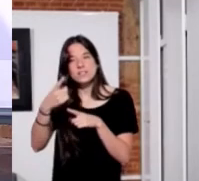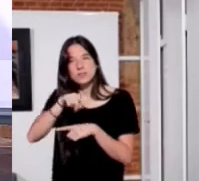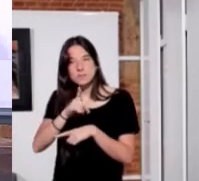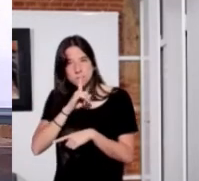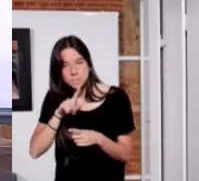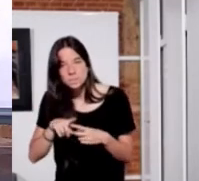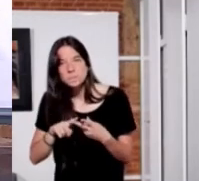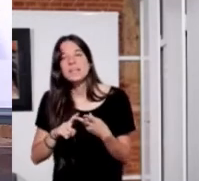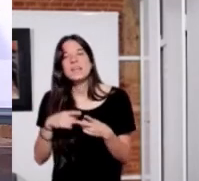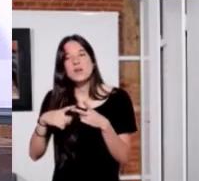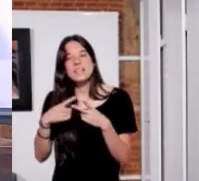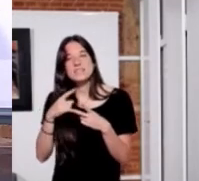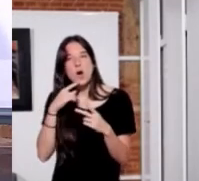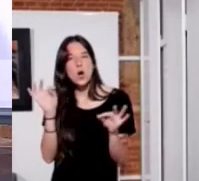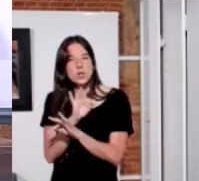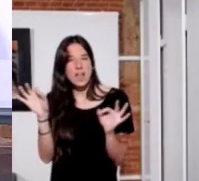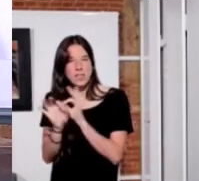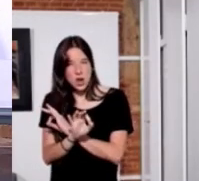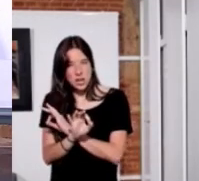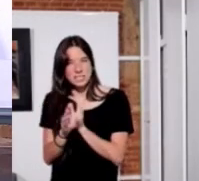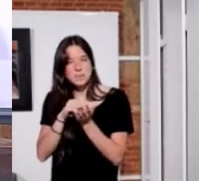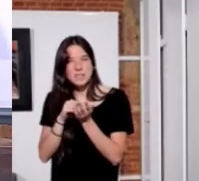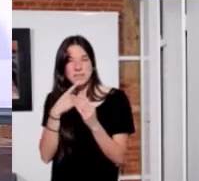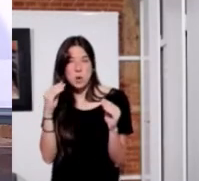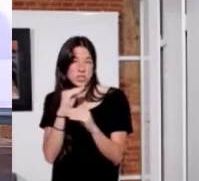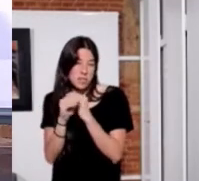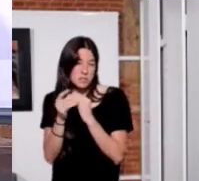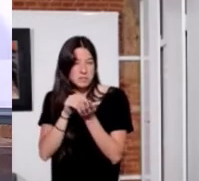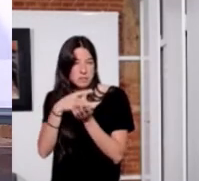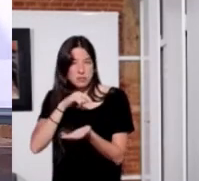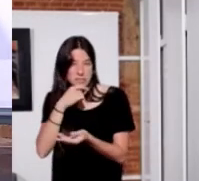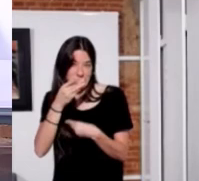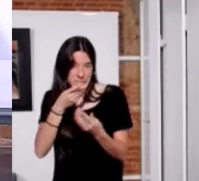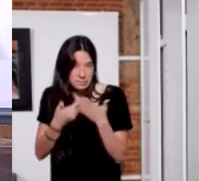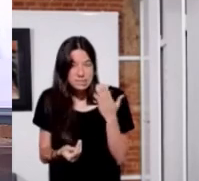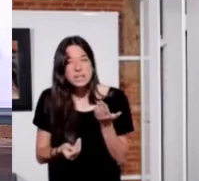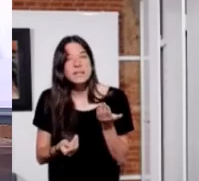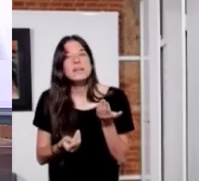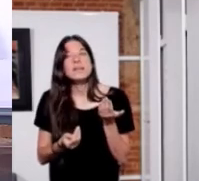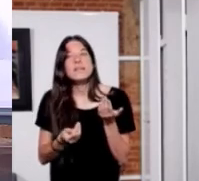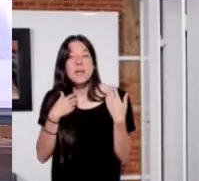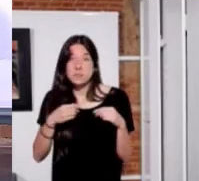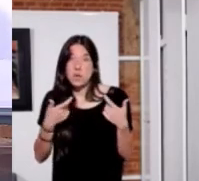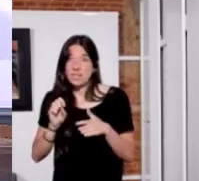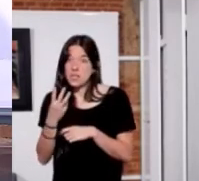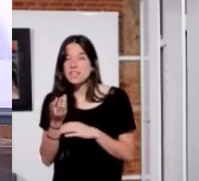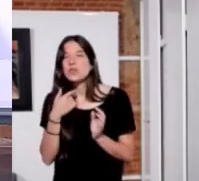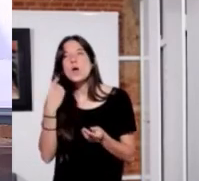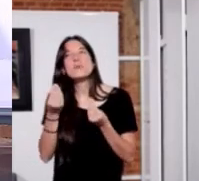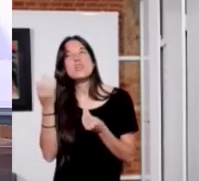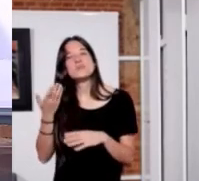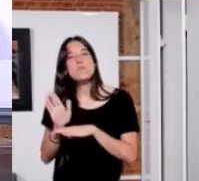contradicciones en las que entramos, ¿no? Las propias organizaciones del tercer sector. Y yo creo que debe ser un